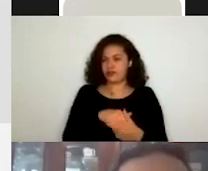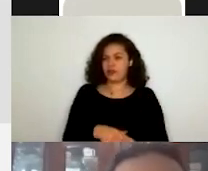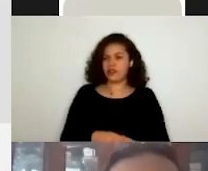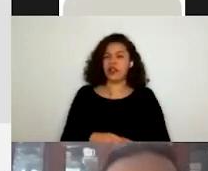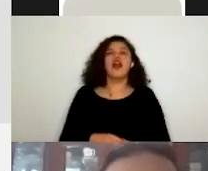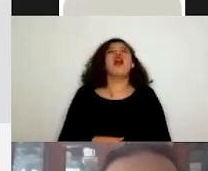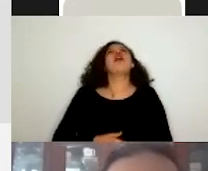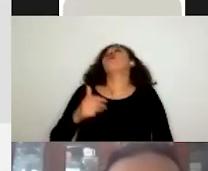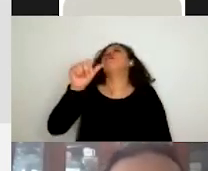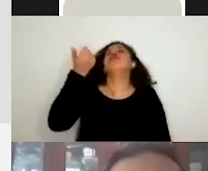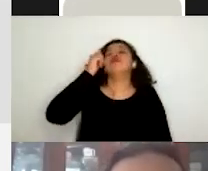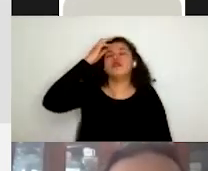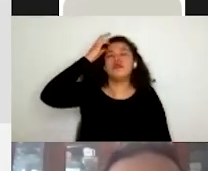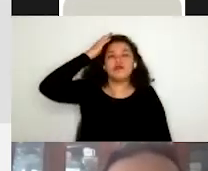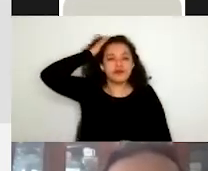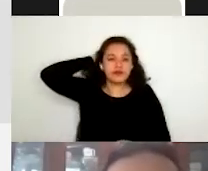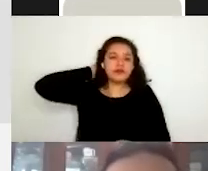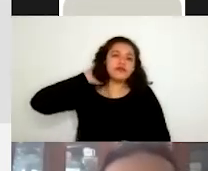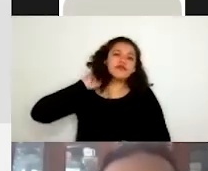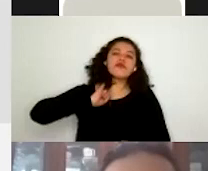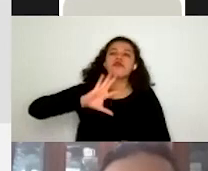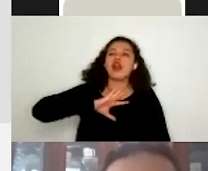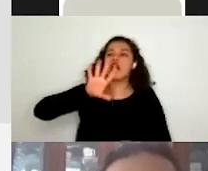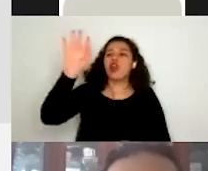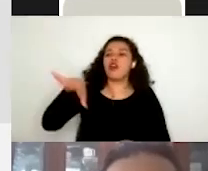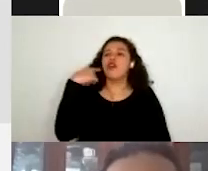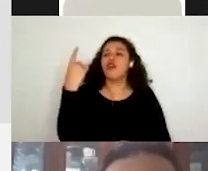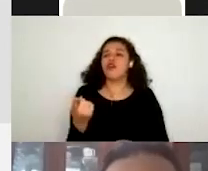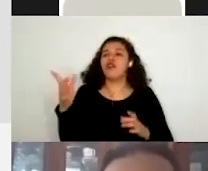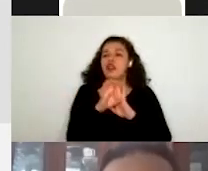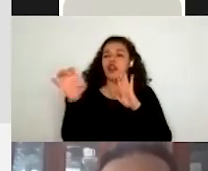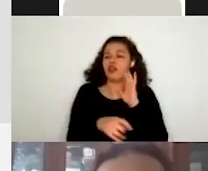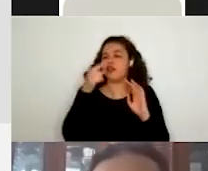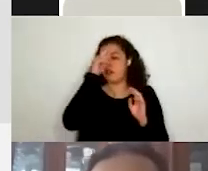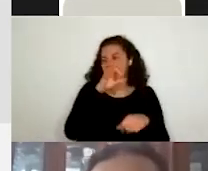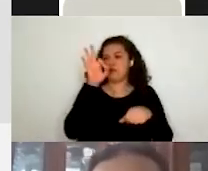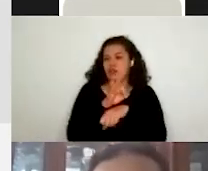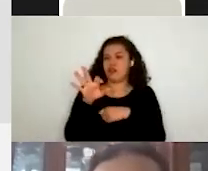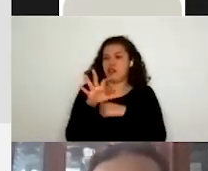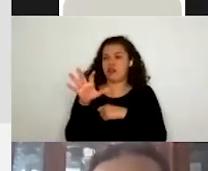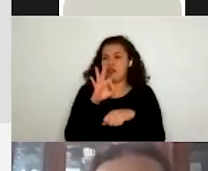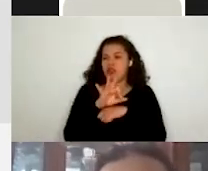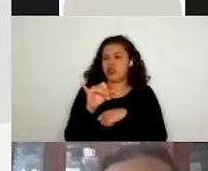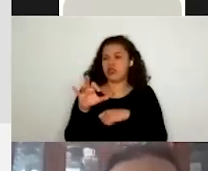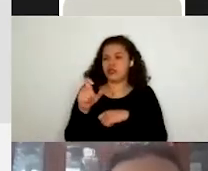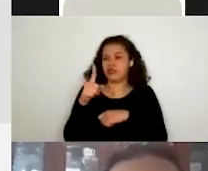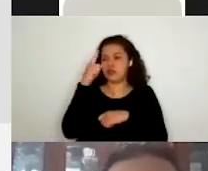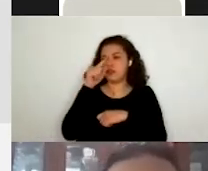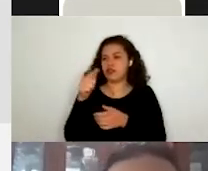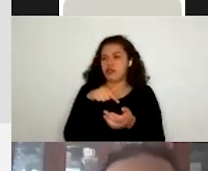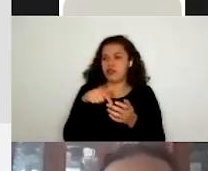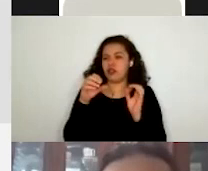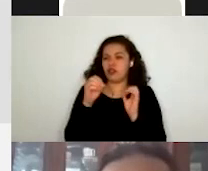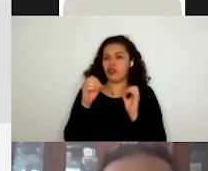11. Contar con un ejemplar del programa interno de protección civil en el establecimiento o inmueble, el